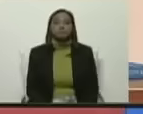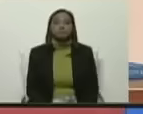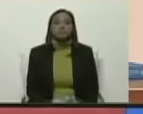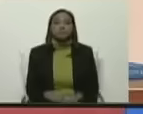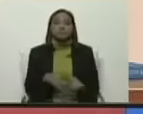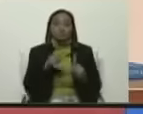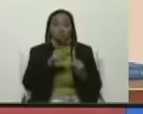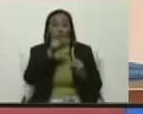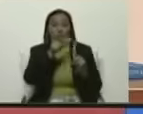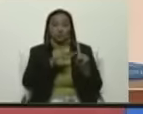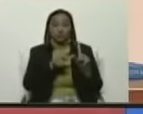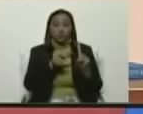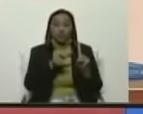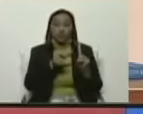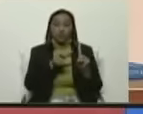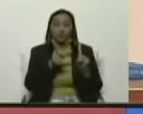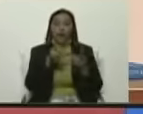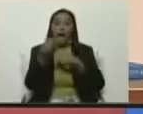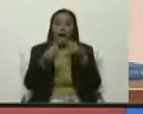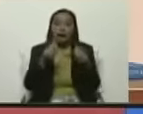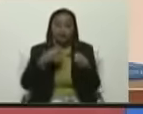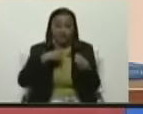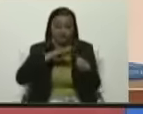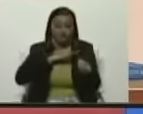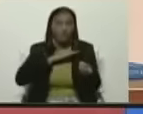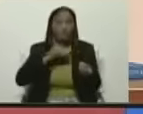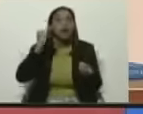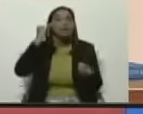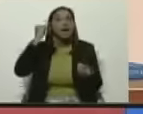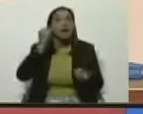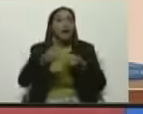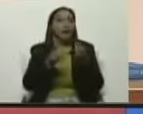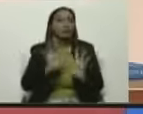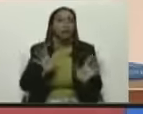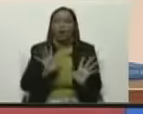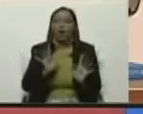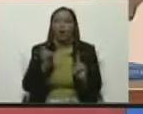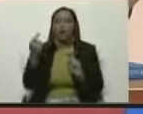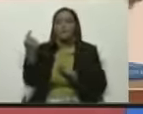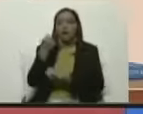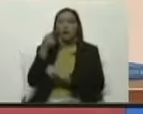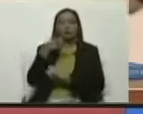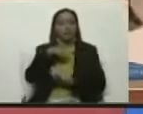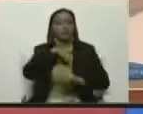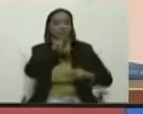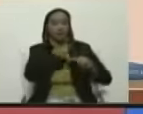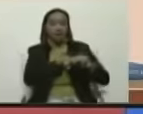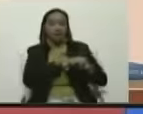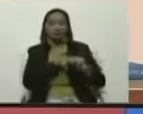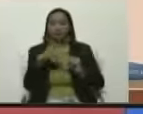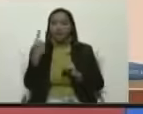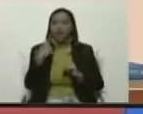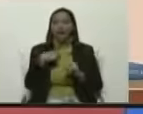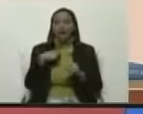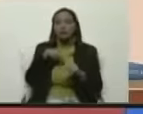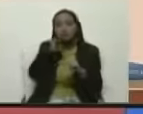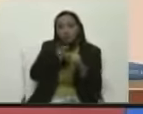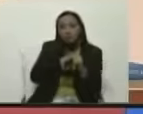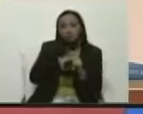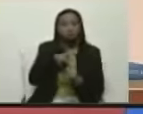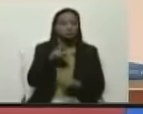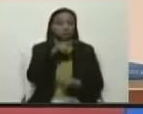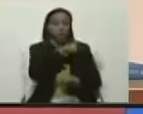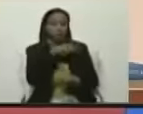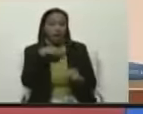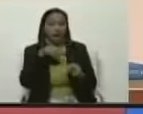le dicen, solo lo que le dicen. Usted se sienta aquí, me siento aquí. Usted se pone aquí como una cocina empotrada, se pone como una cocina empotrada. No